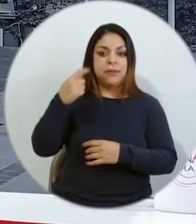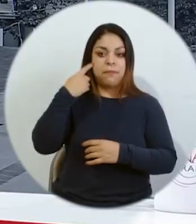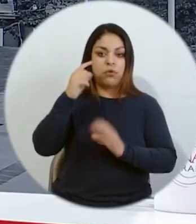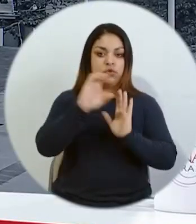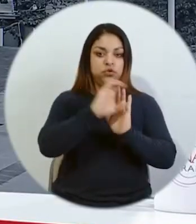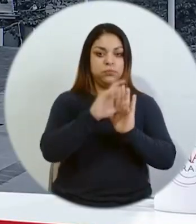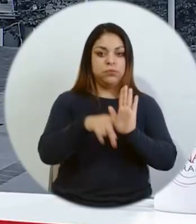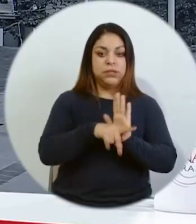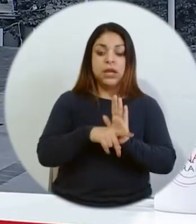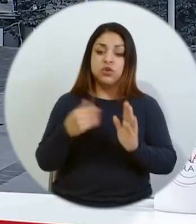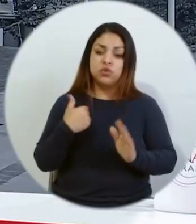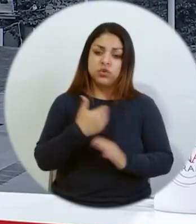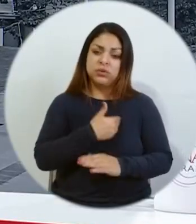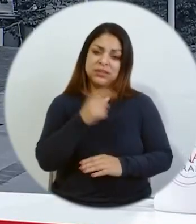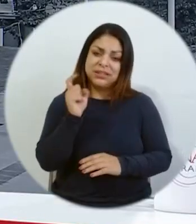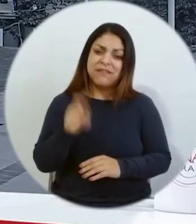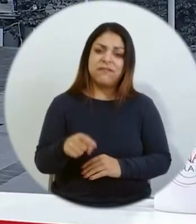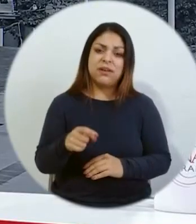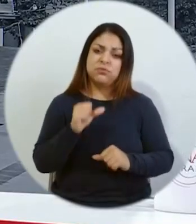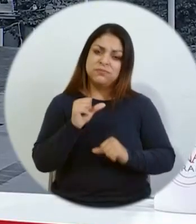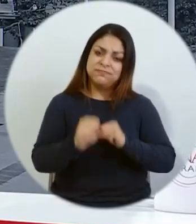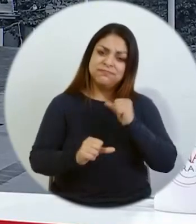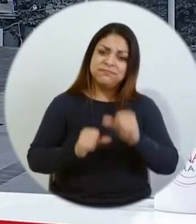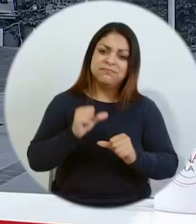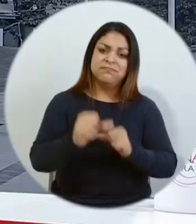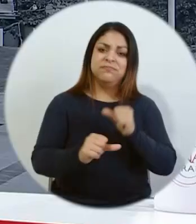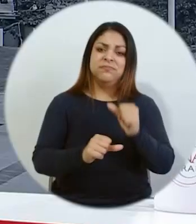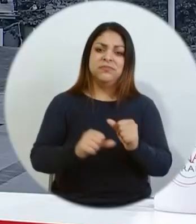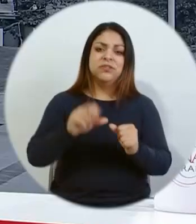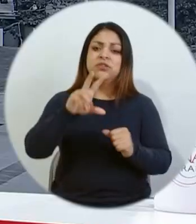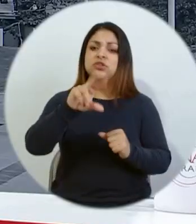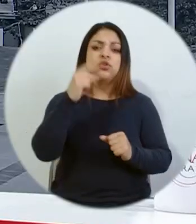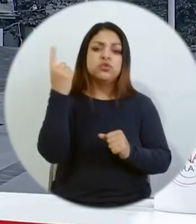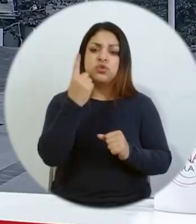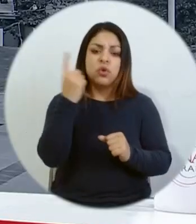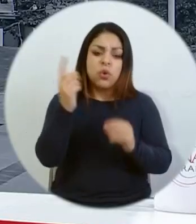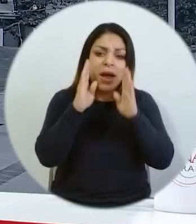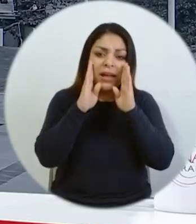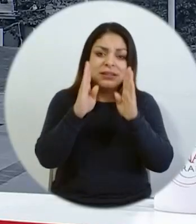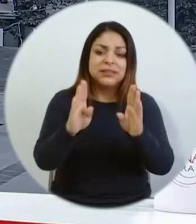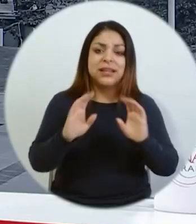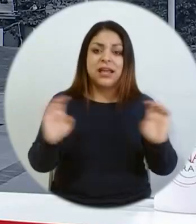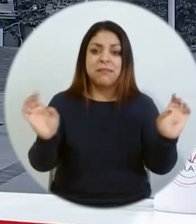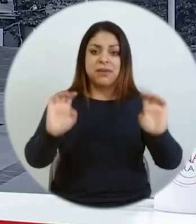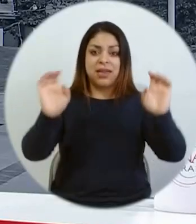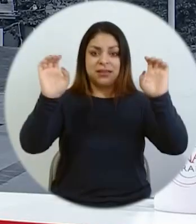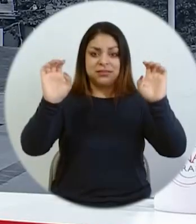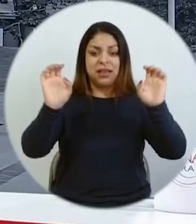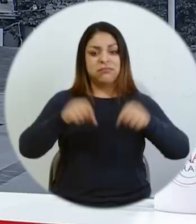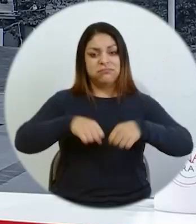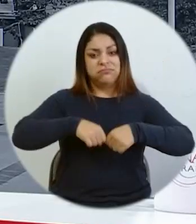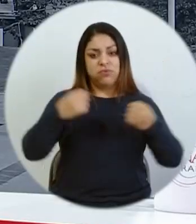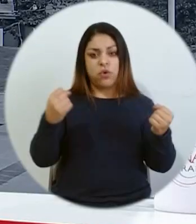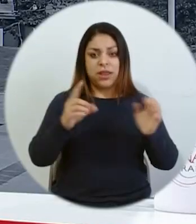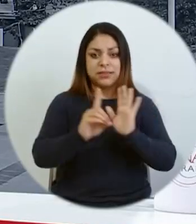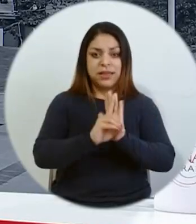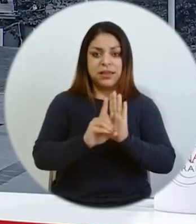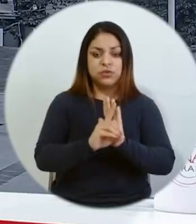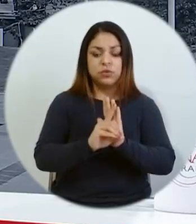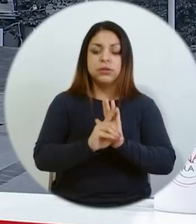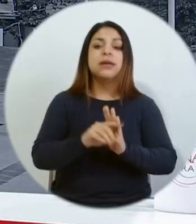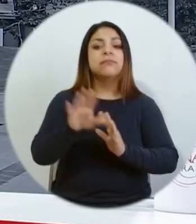política, dirijamos los esfuerzos no solamente a atender las emergencias o las violaciones a los